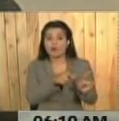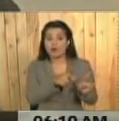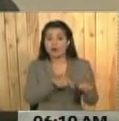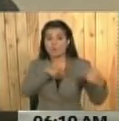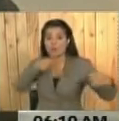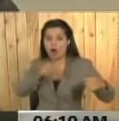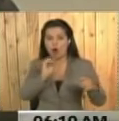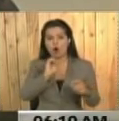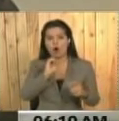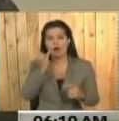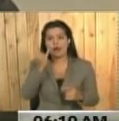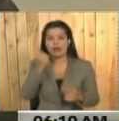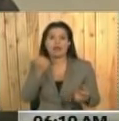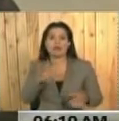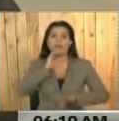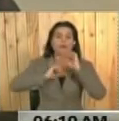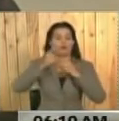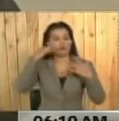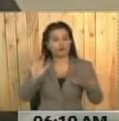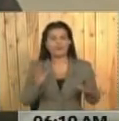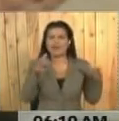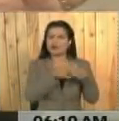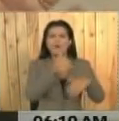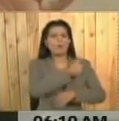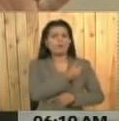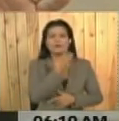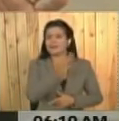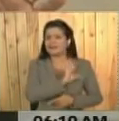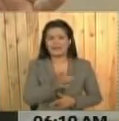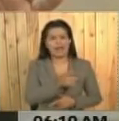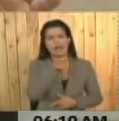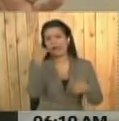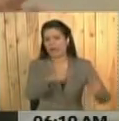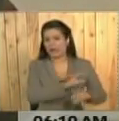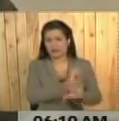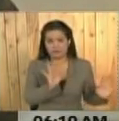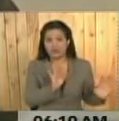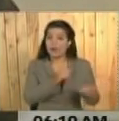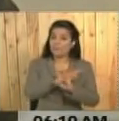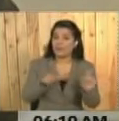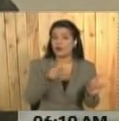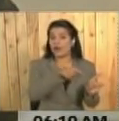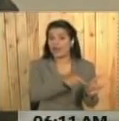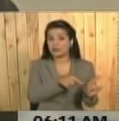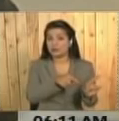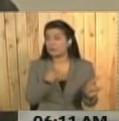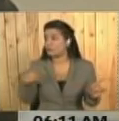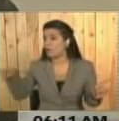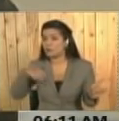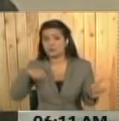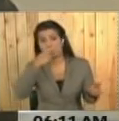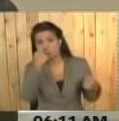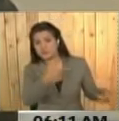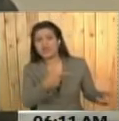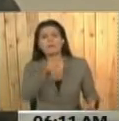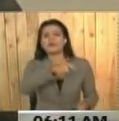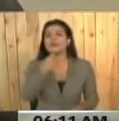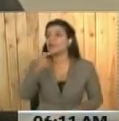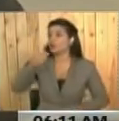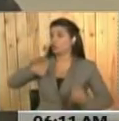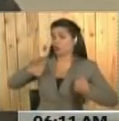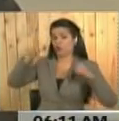está virtualmente enterrada Este pero todos ellos se quieren salvar ahora nadie habla de responsabilidades